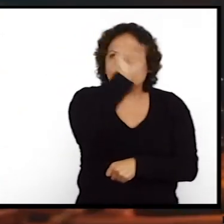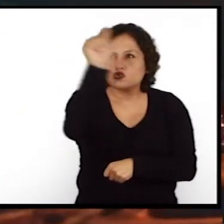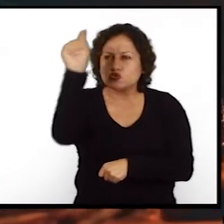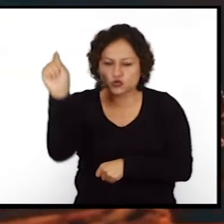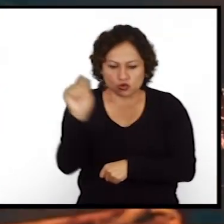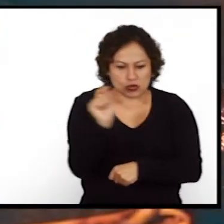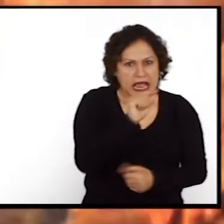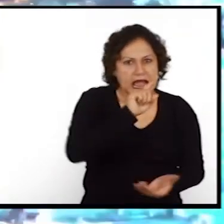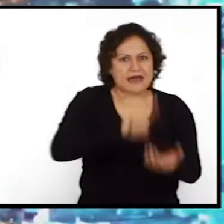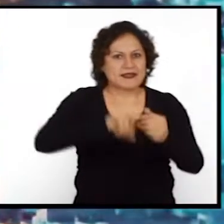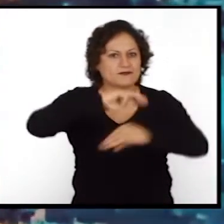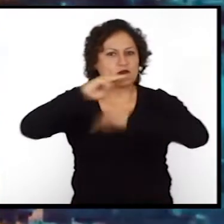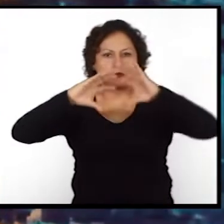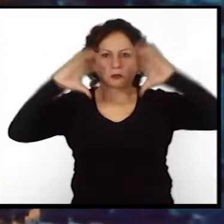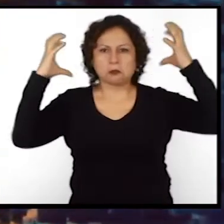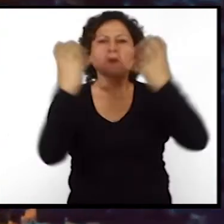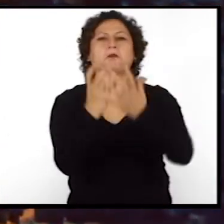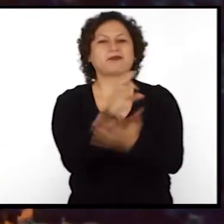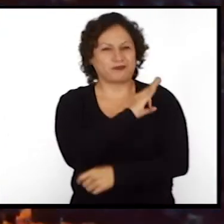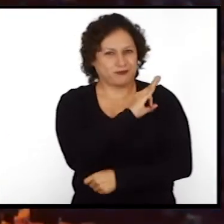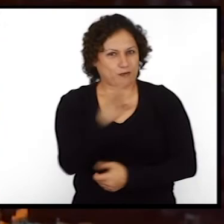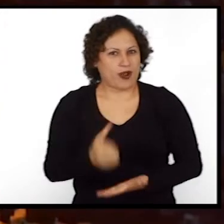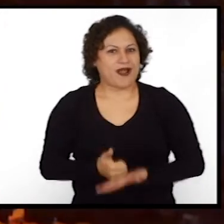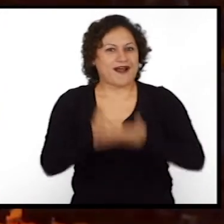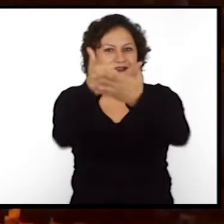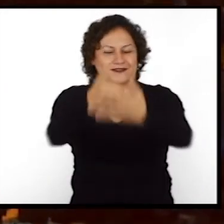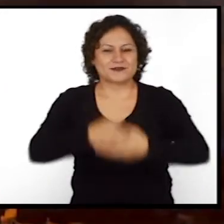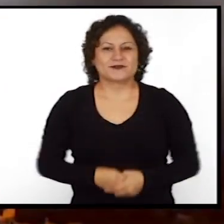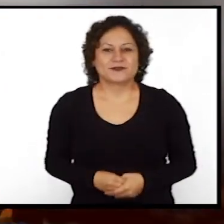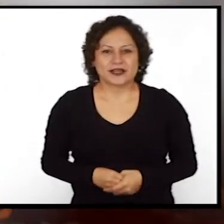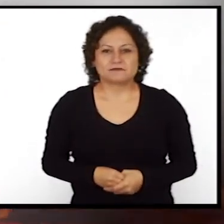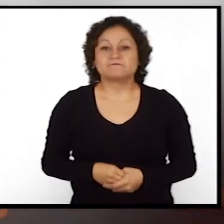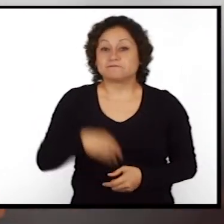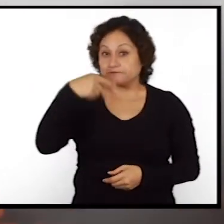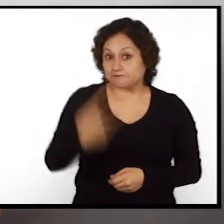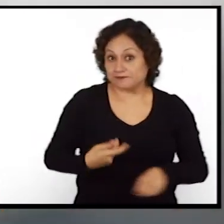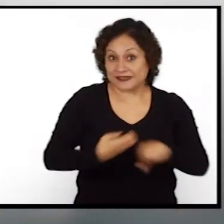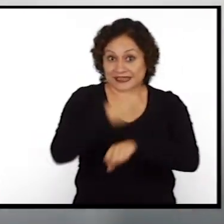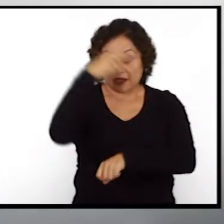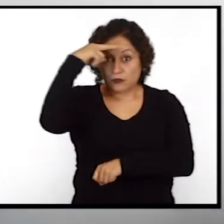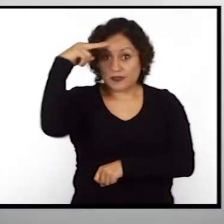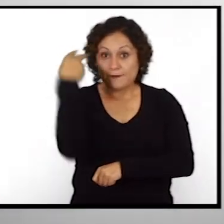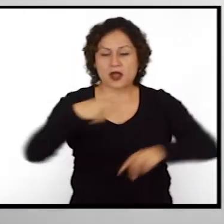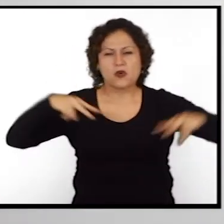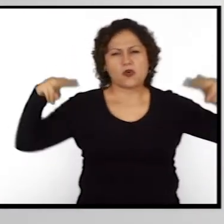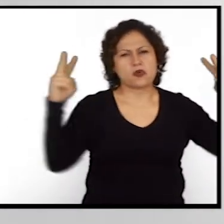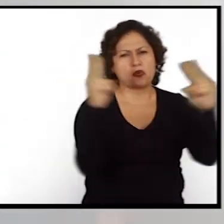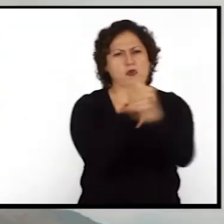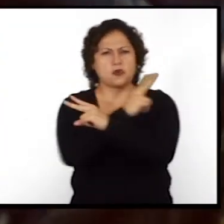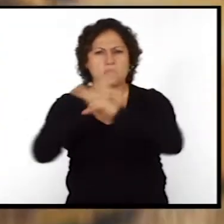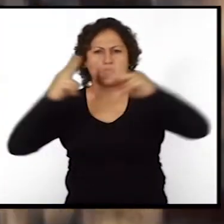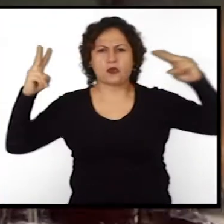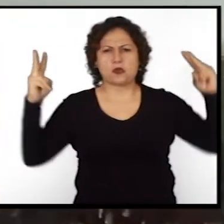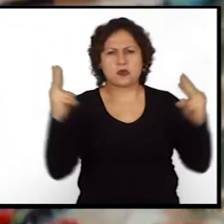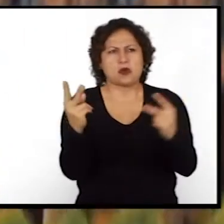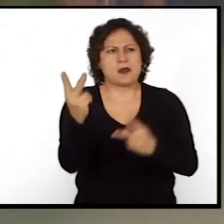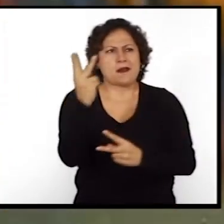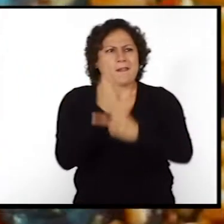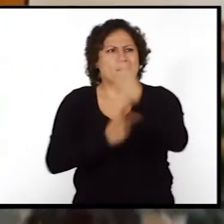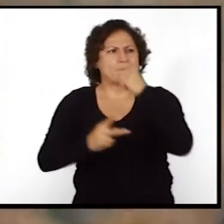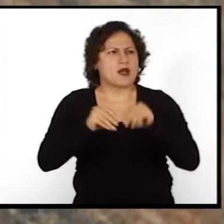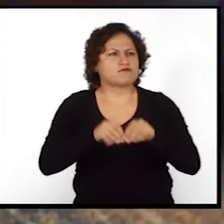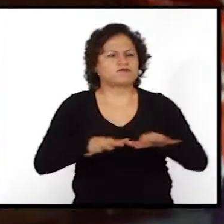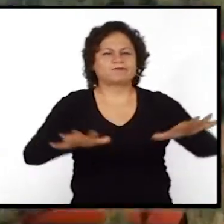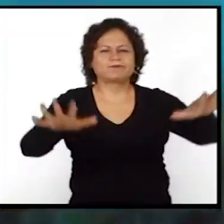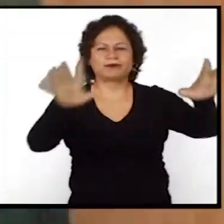maravillas místicas y escondidas de cualquier parte del globo. Y el viento de la Bella Airosa gira a nuestro reguilete en diferentes